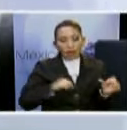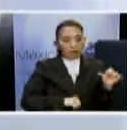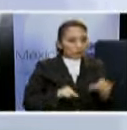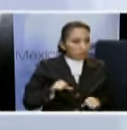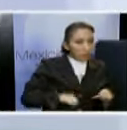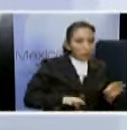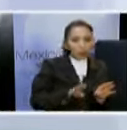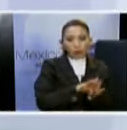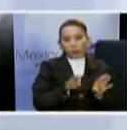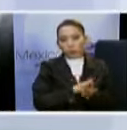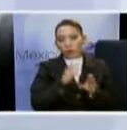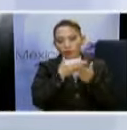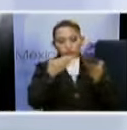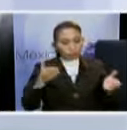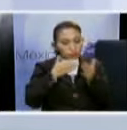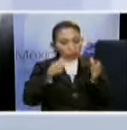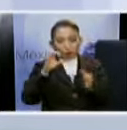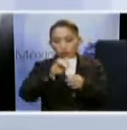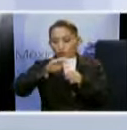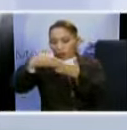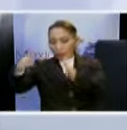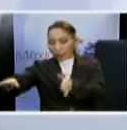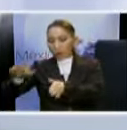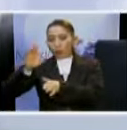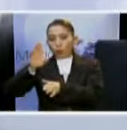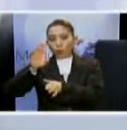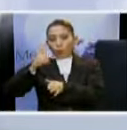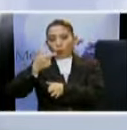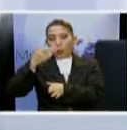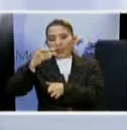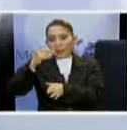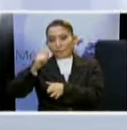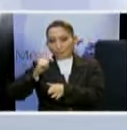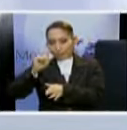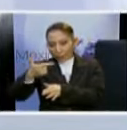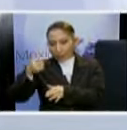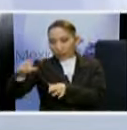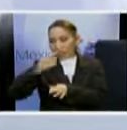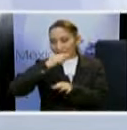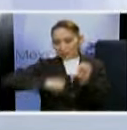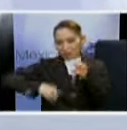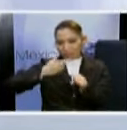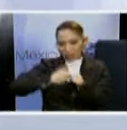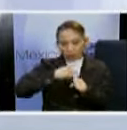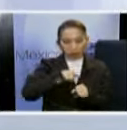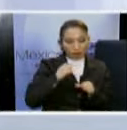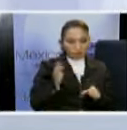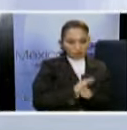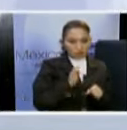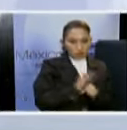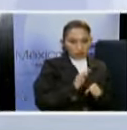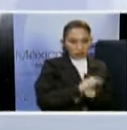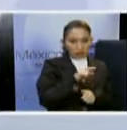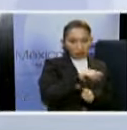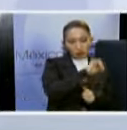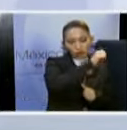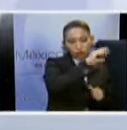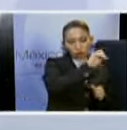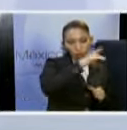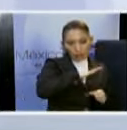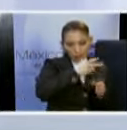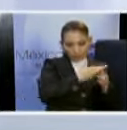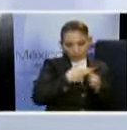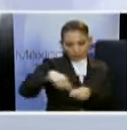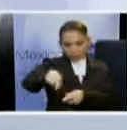como la apertura del consulado en Winnipeg, a la que se refirió el señor embajador, el fortalecimiento de los consulados